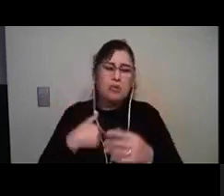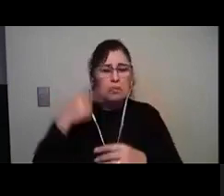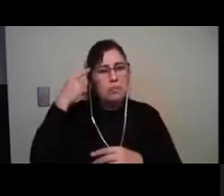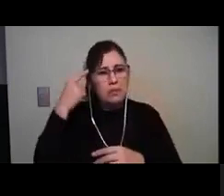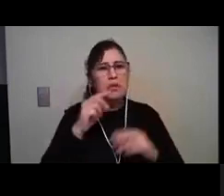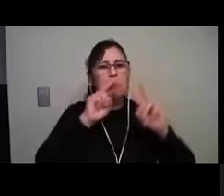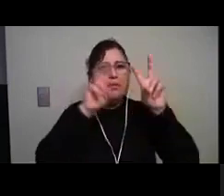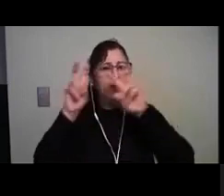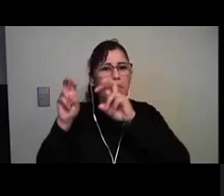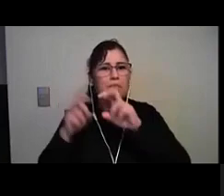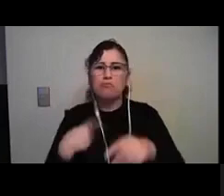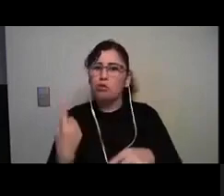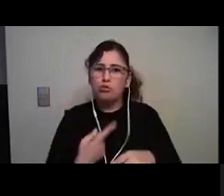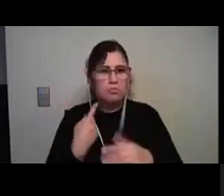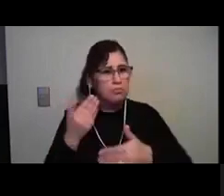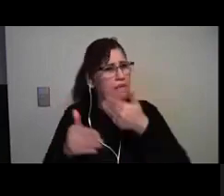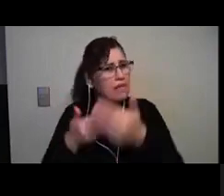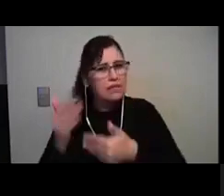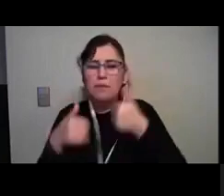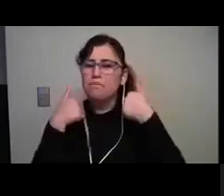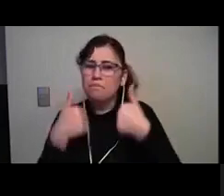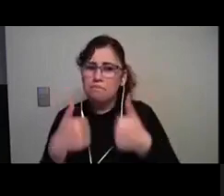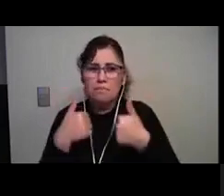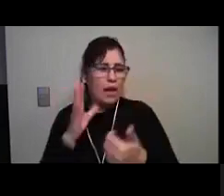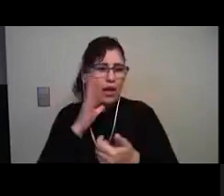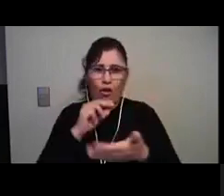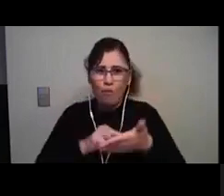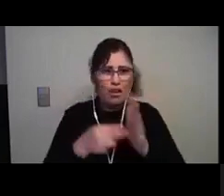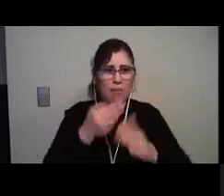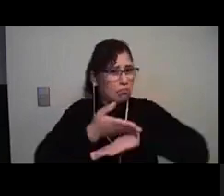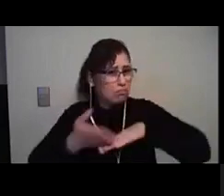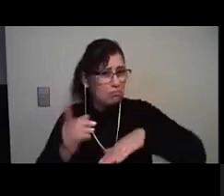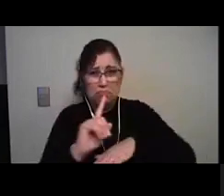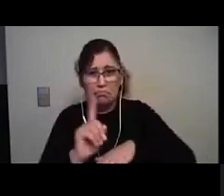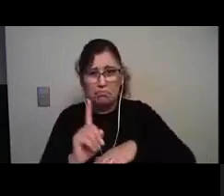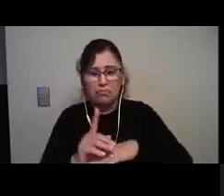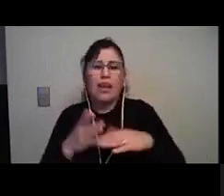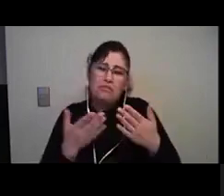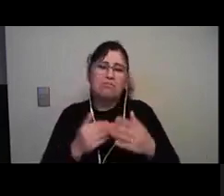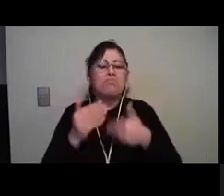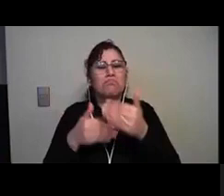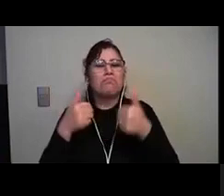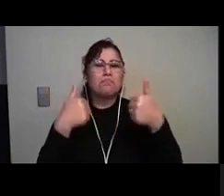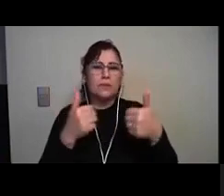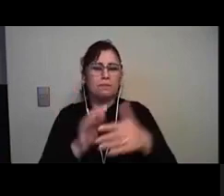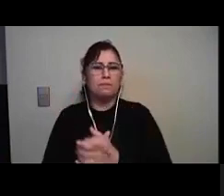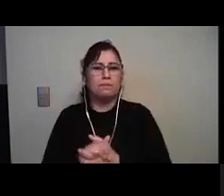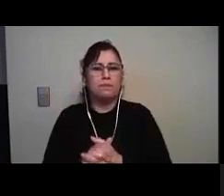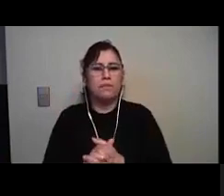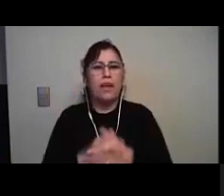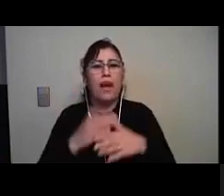de los contenidos, ¿ya? Y lo que espero ahora es que sigamos avanzando y estudiando tal como lo hemos hecho.